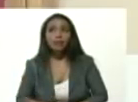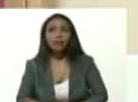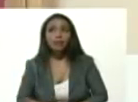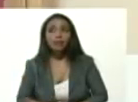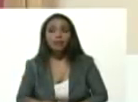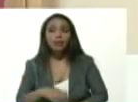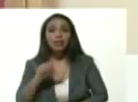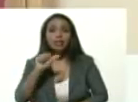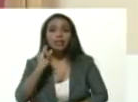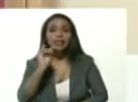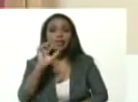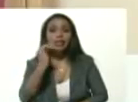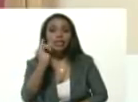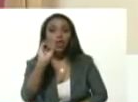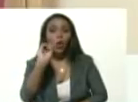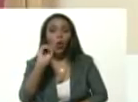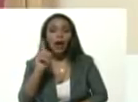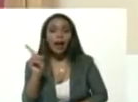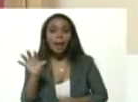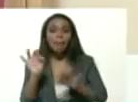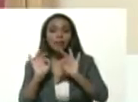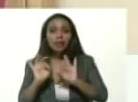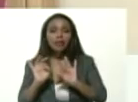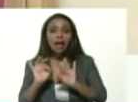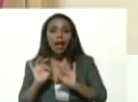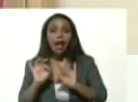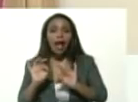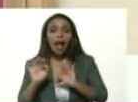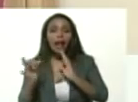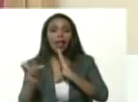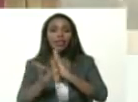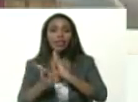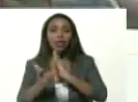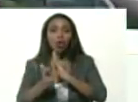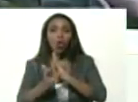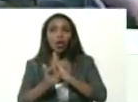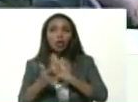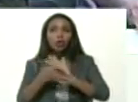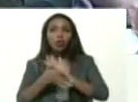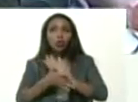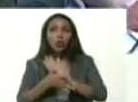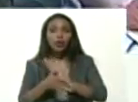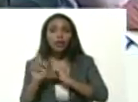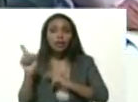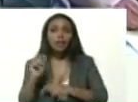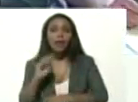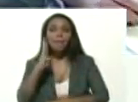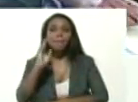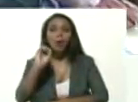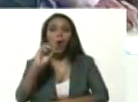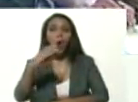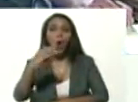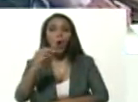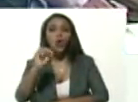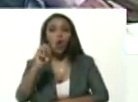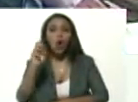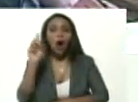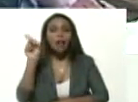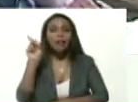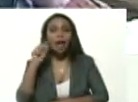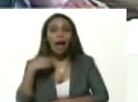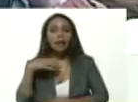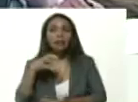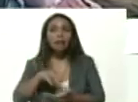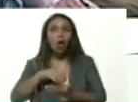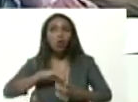Sirio Quintero, especialista en nanotecnología de Boconó. Saludo a la gente de Boconó, querida gente de Boconó,